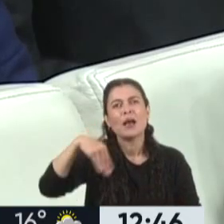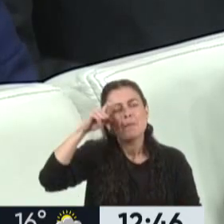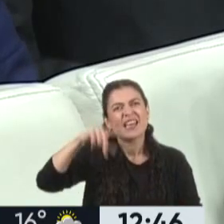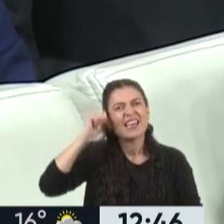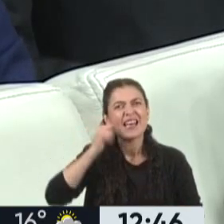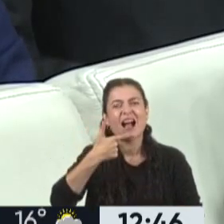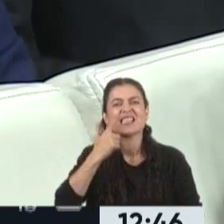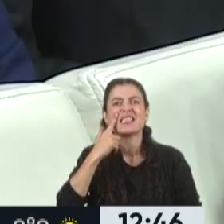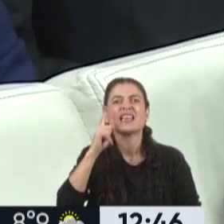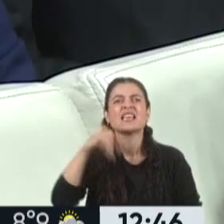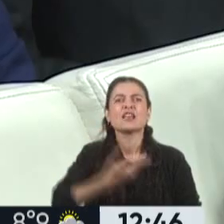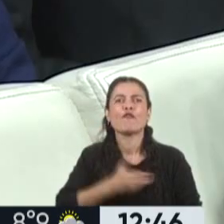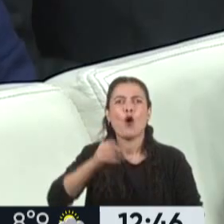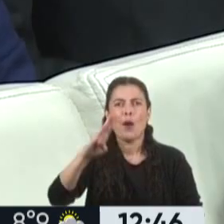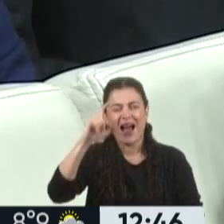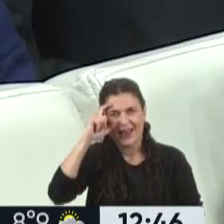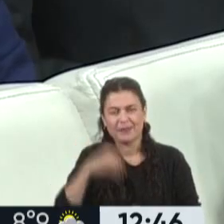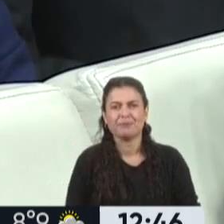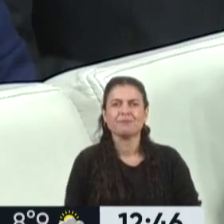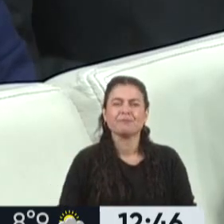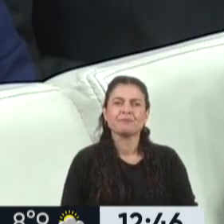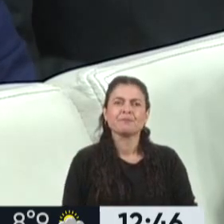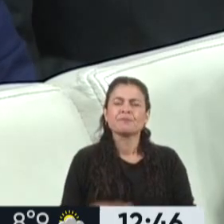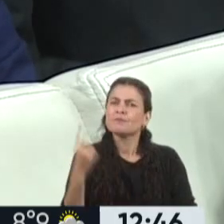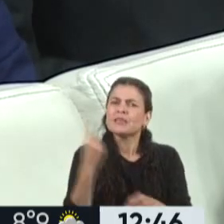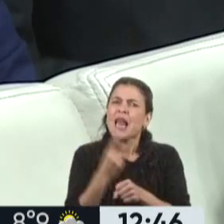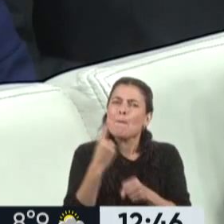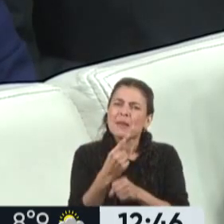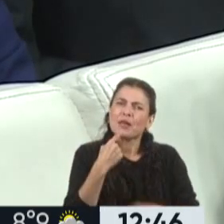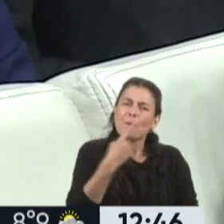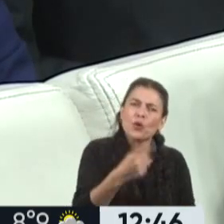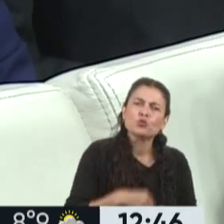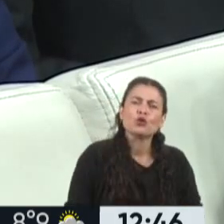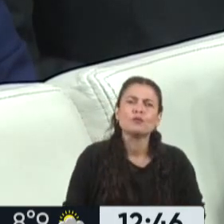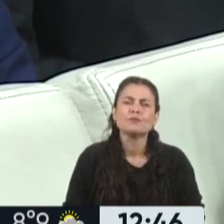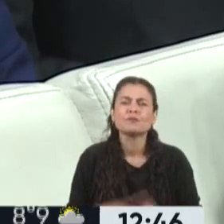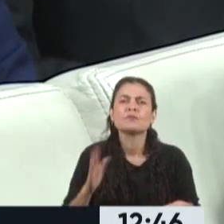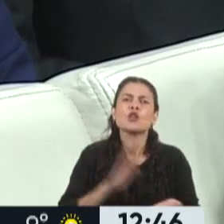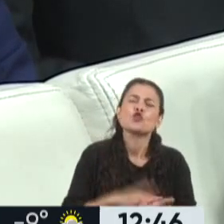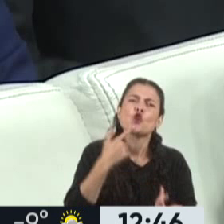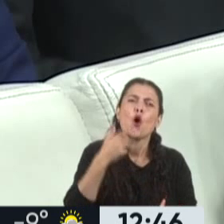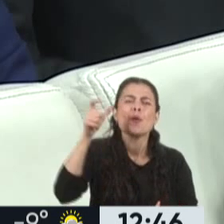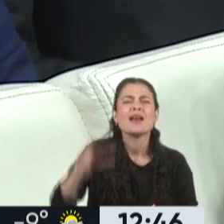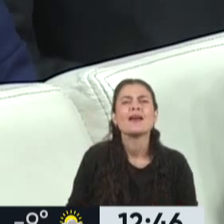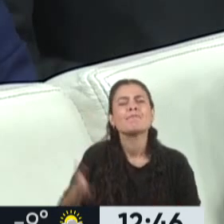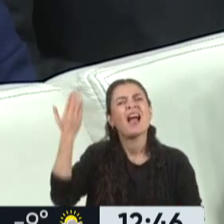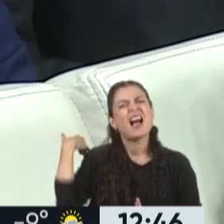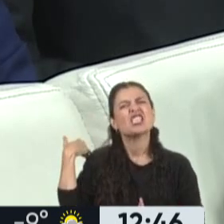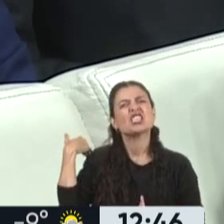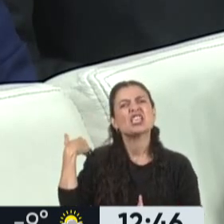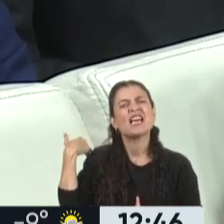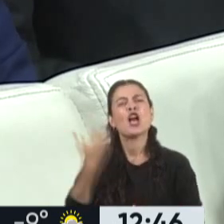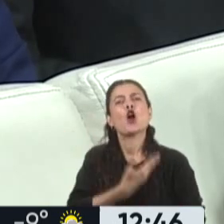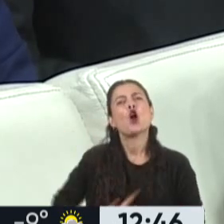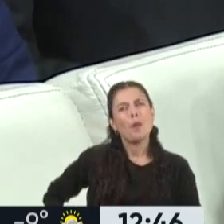Menegas, Parifoe. Muy bien, por suerte. La primera consulta es sobre las declaraciones que hizo ayer el